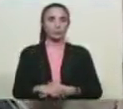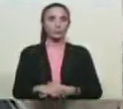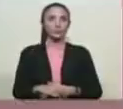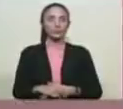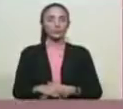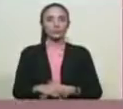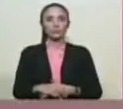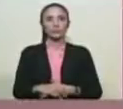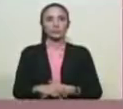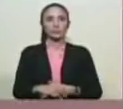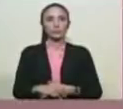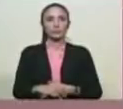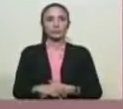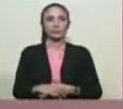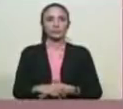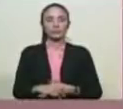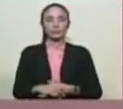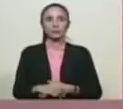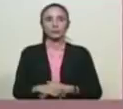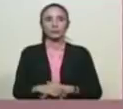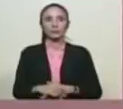Hay que gobernar para los pueblos.